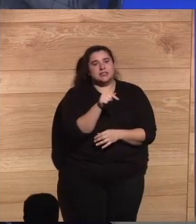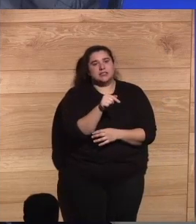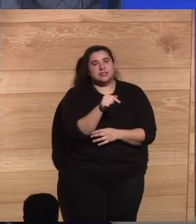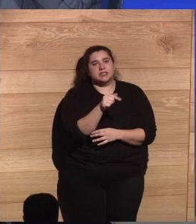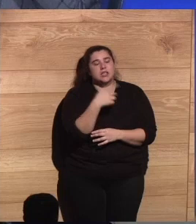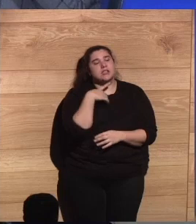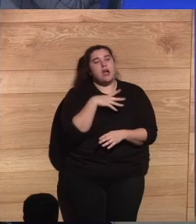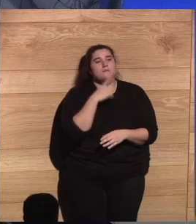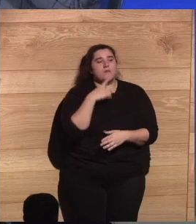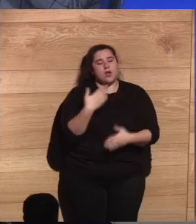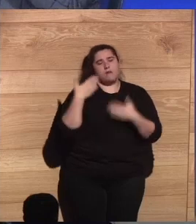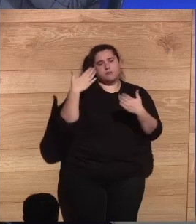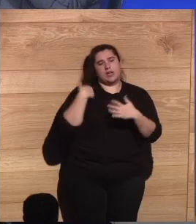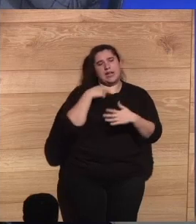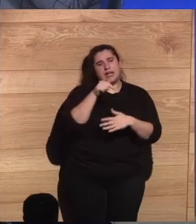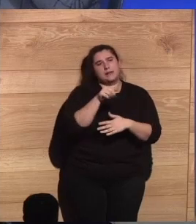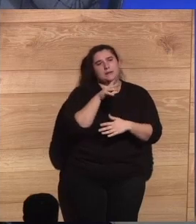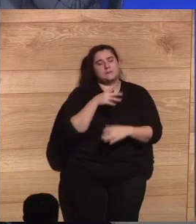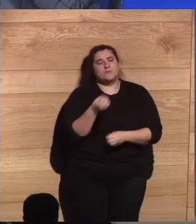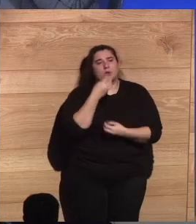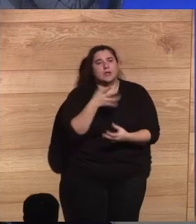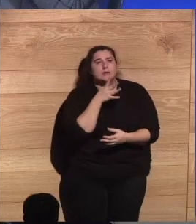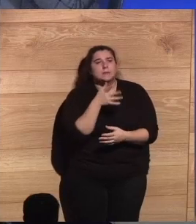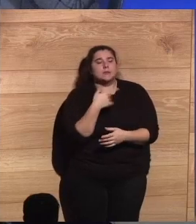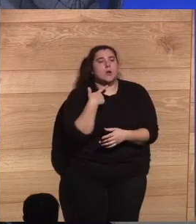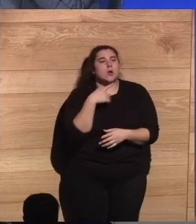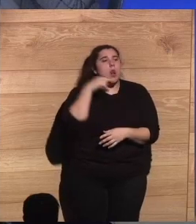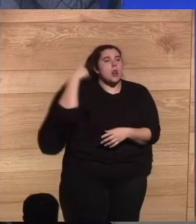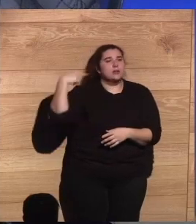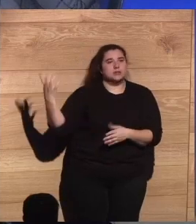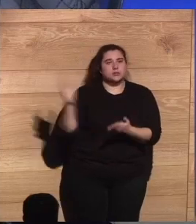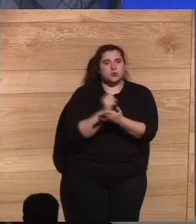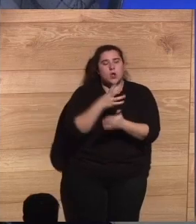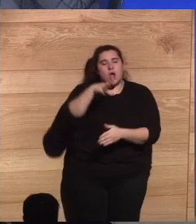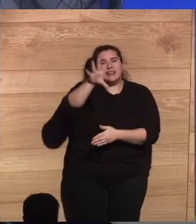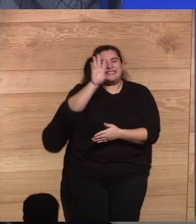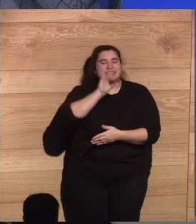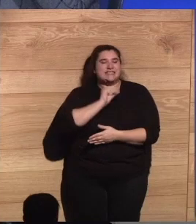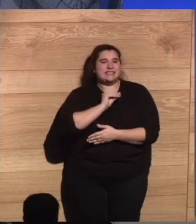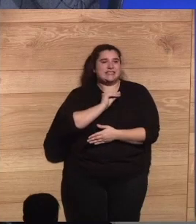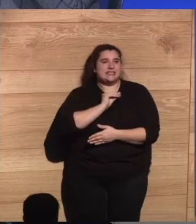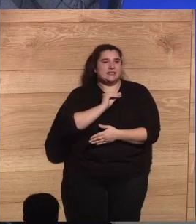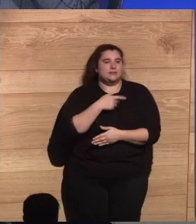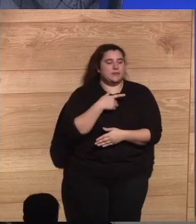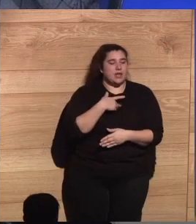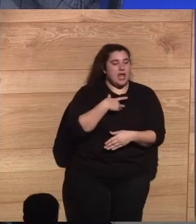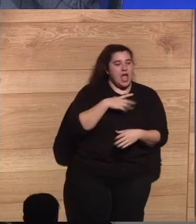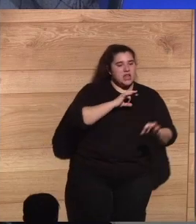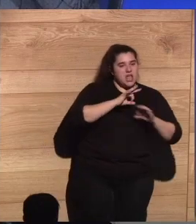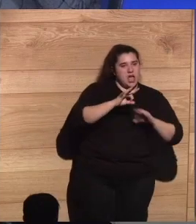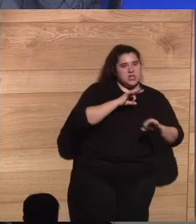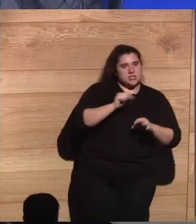Esa sí fue un exitazo de entrada en Londres, ¿no? La estrenan y todo el mundo en Londres entiende inmediatamente. En el Teatro Alhambra, además,